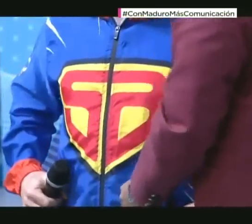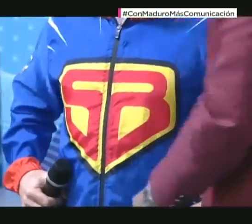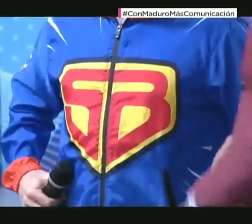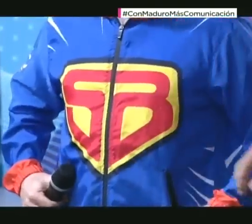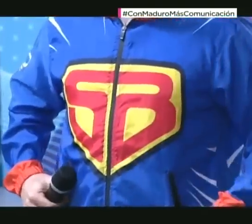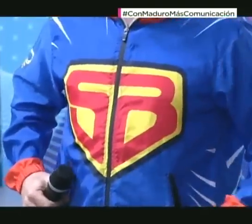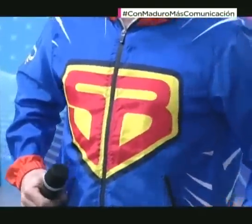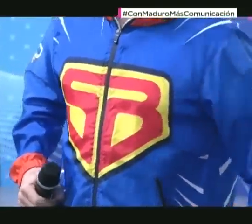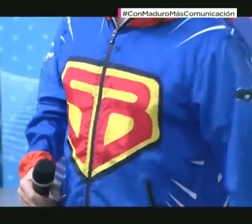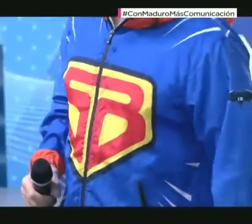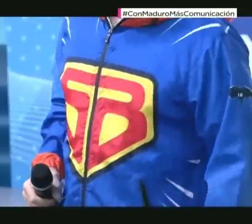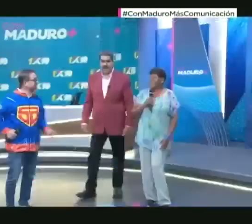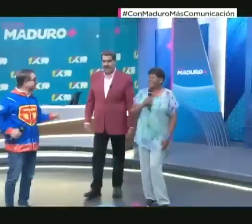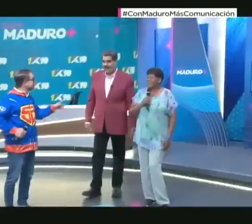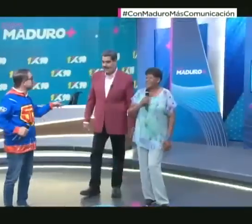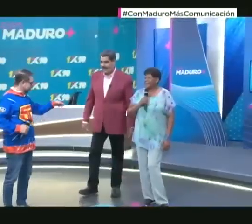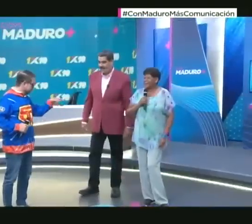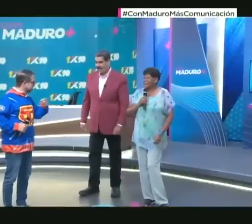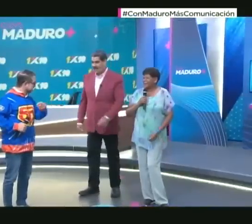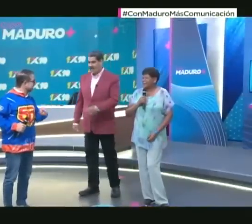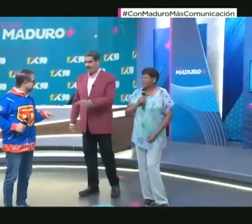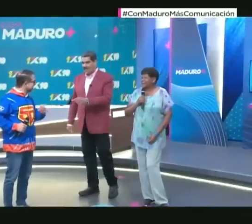bigotes. ¡Ah!